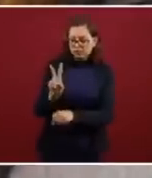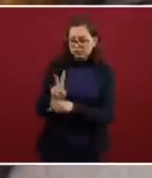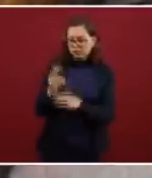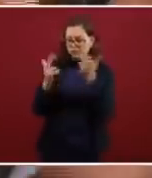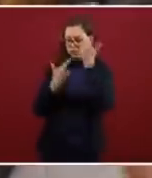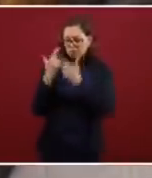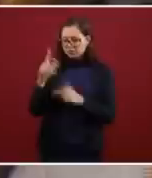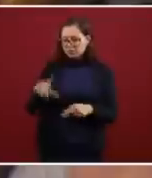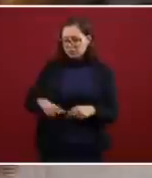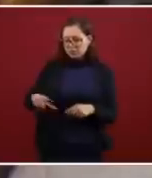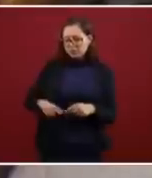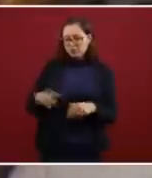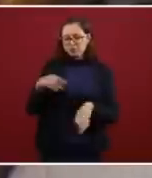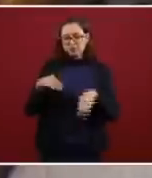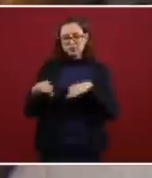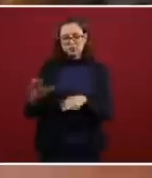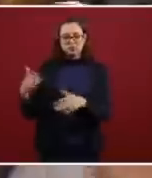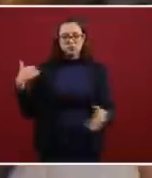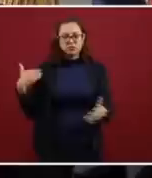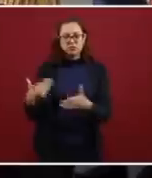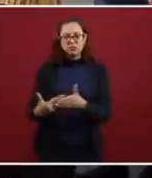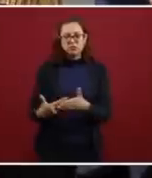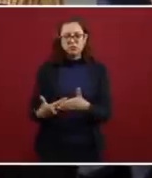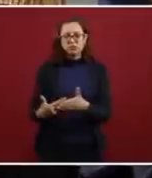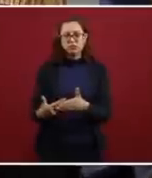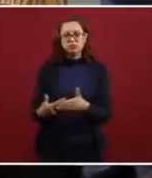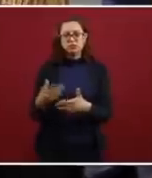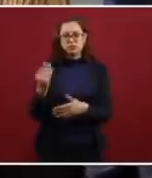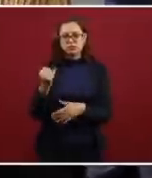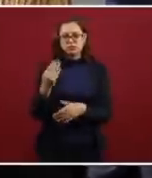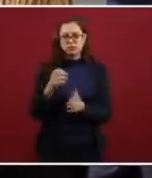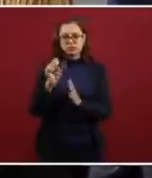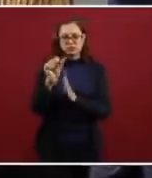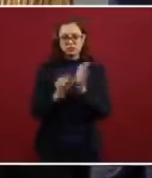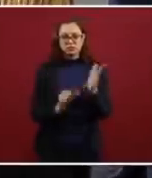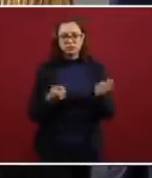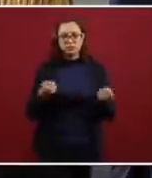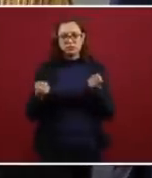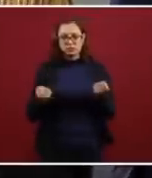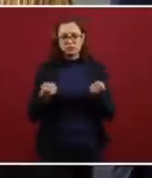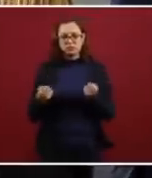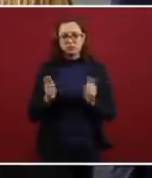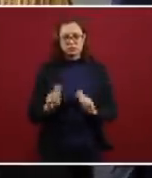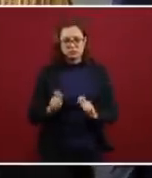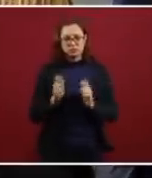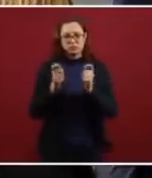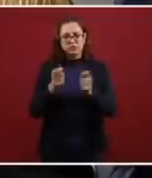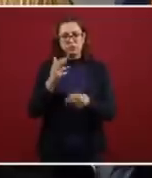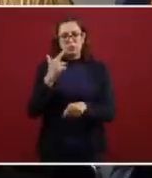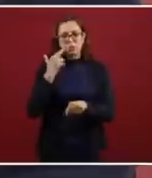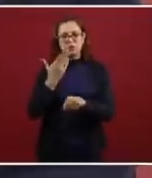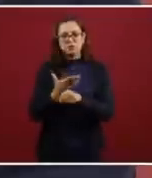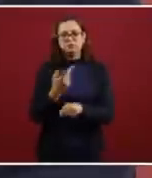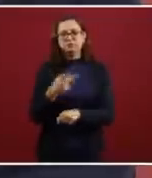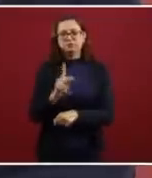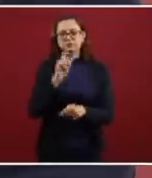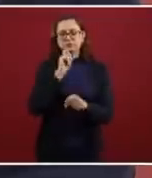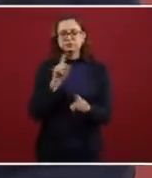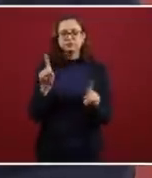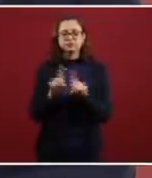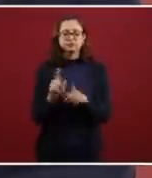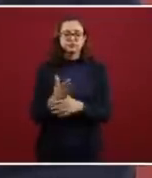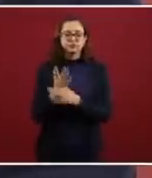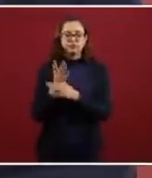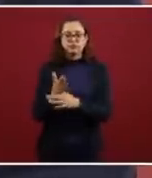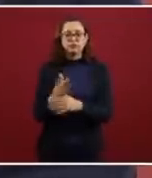con respecto al trabajo que ha venido haciendo durante estos 9 meses de gobierno que está al frente. Pero que también dicen que